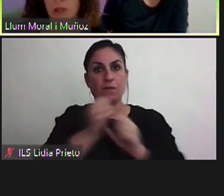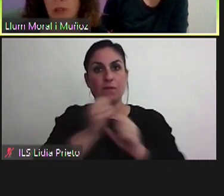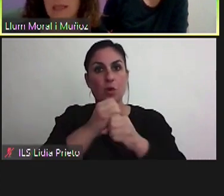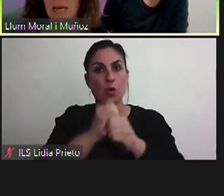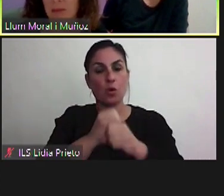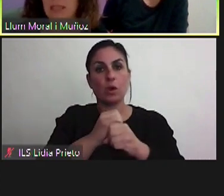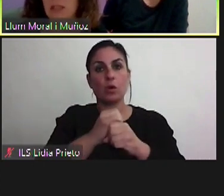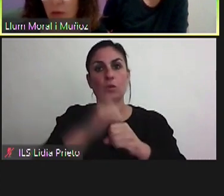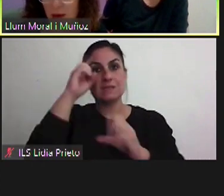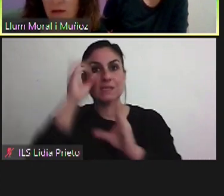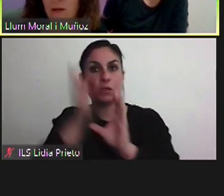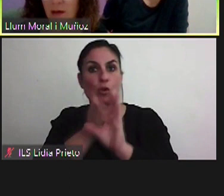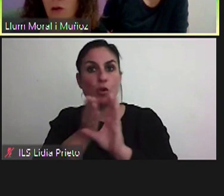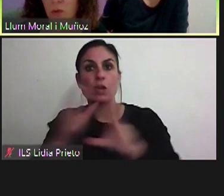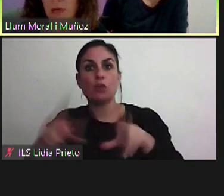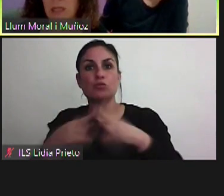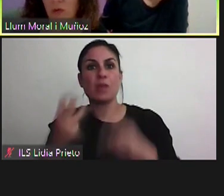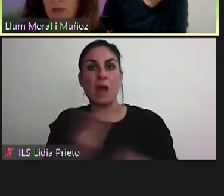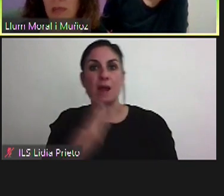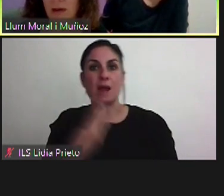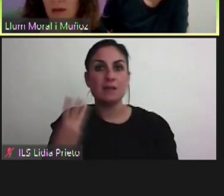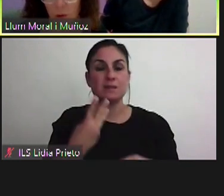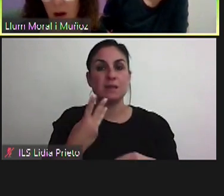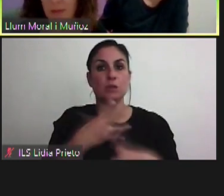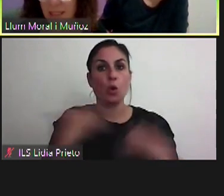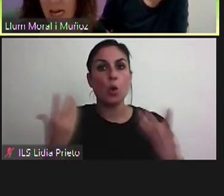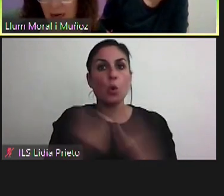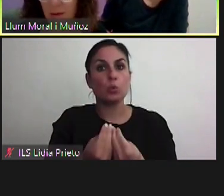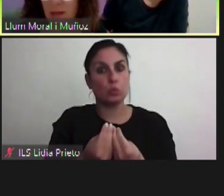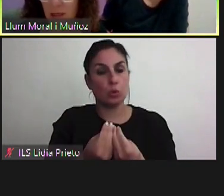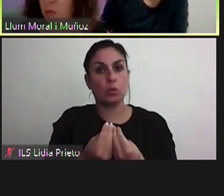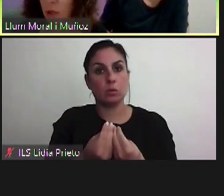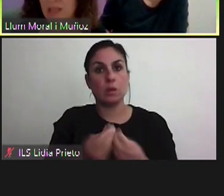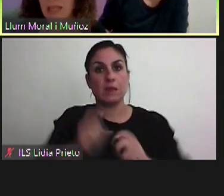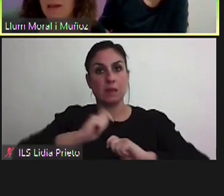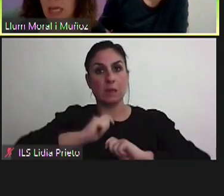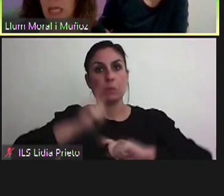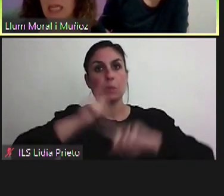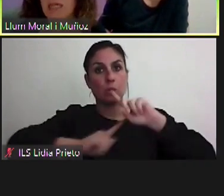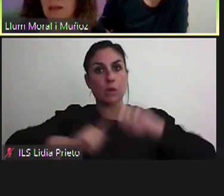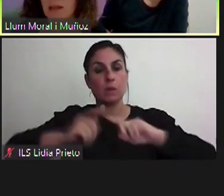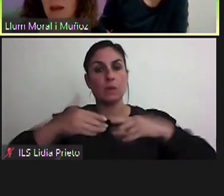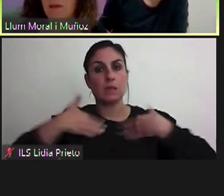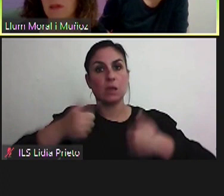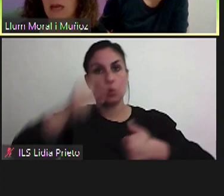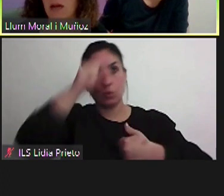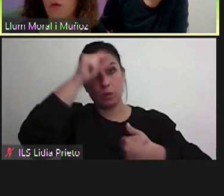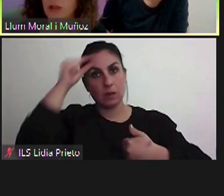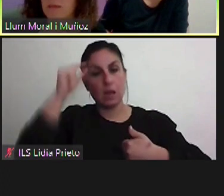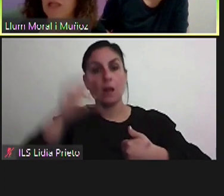Es muy importante la parte social en los problemas de salud mental. Probablemente es la clave. Por eso hay tantas diferencias